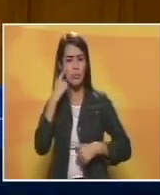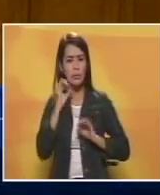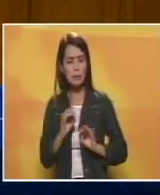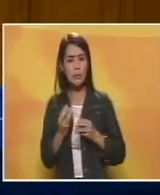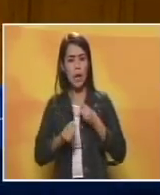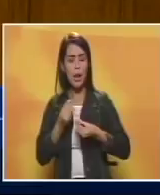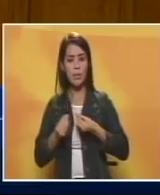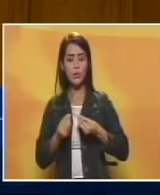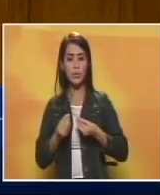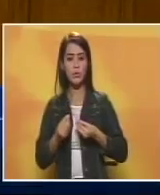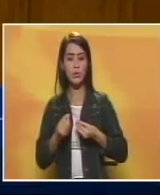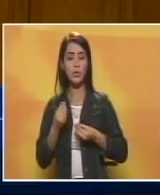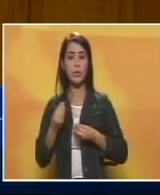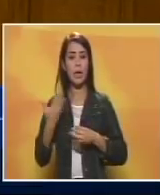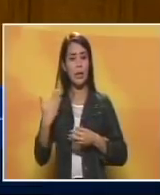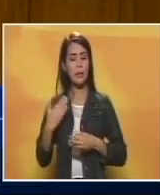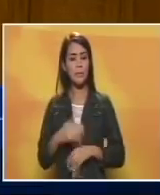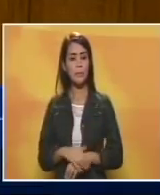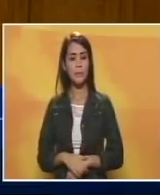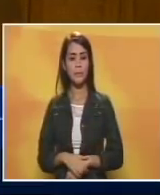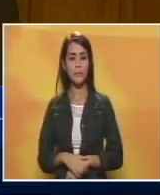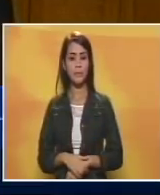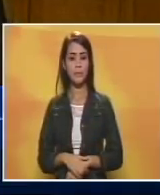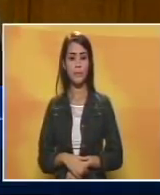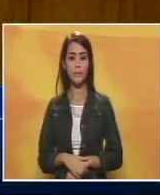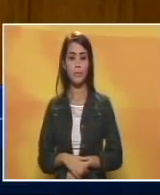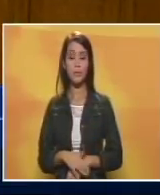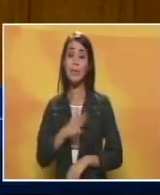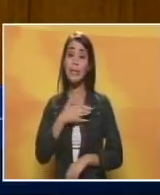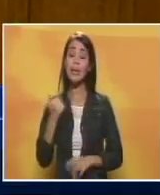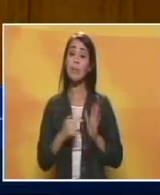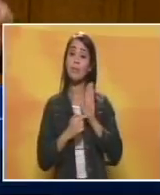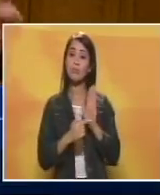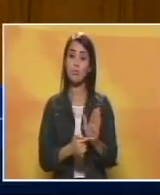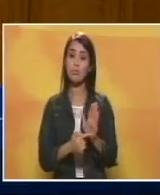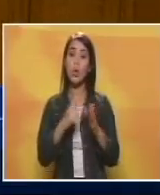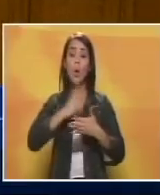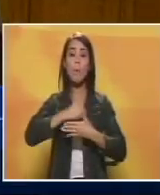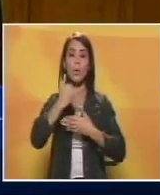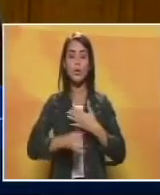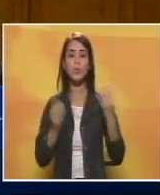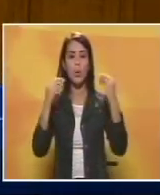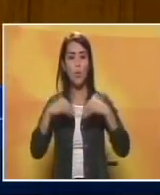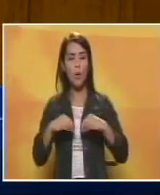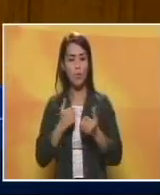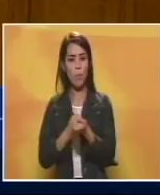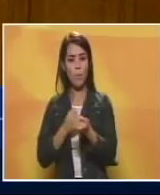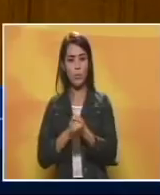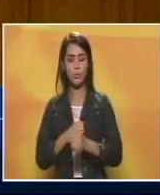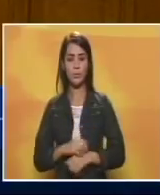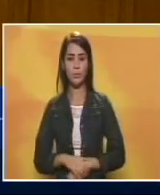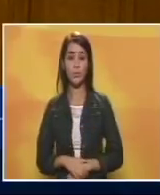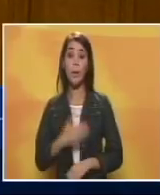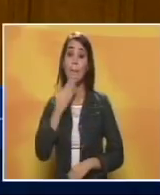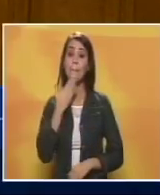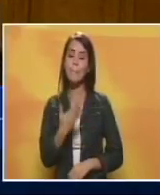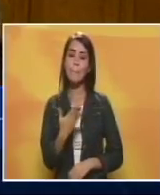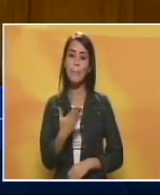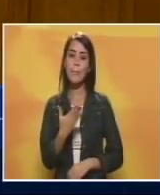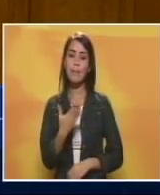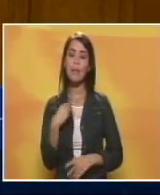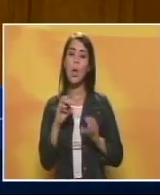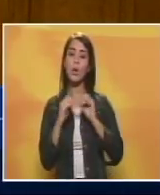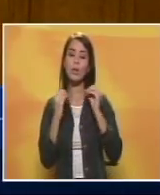hecho que produjo este episodio. Queremos presentar un proyecto de acuerdo de solidaridad, exigirle a los